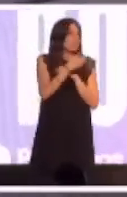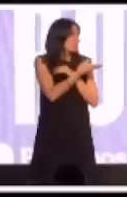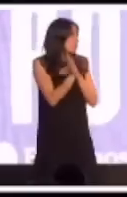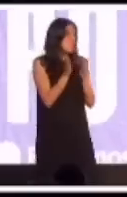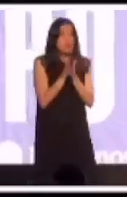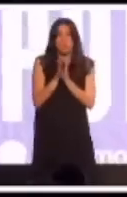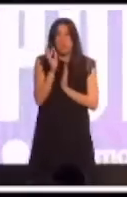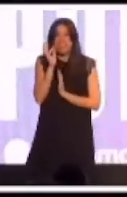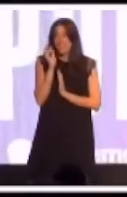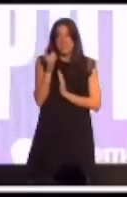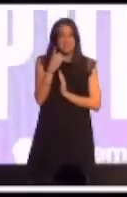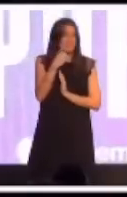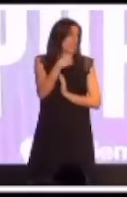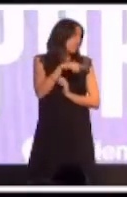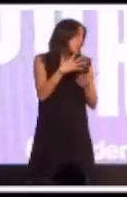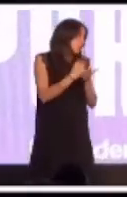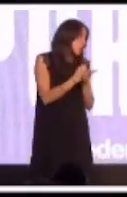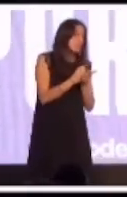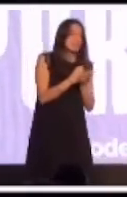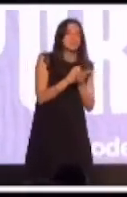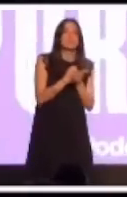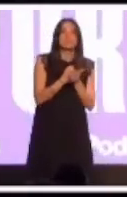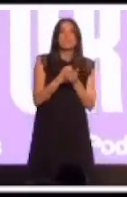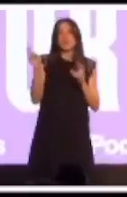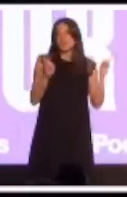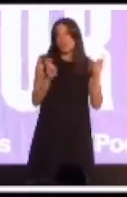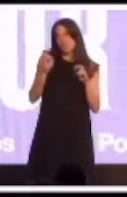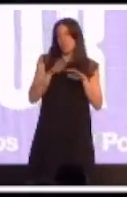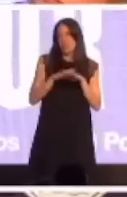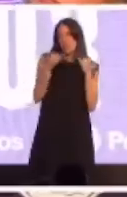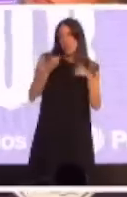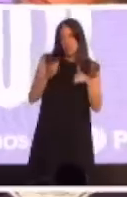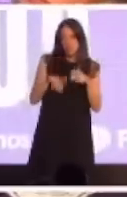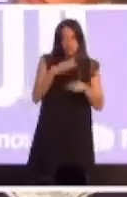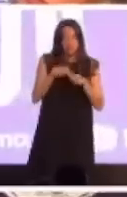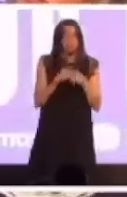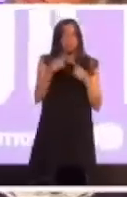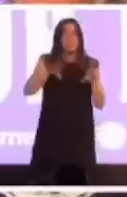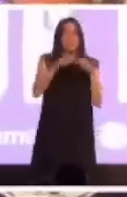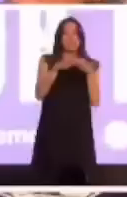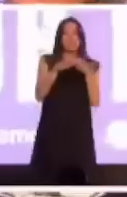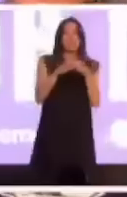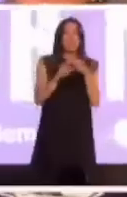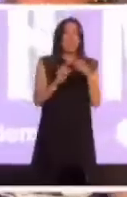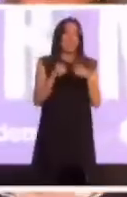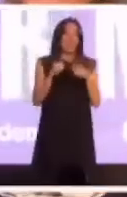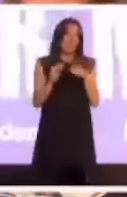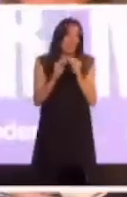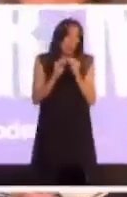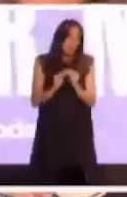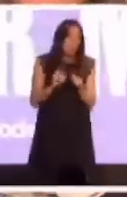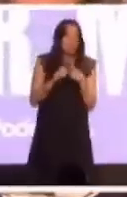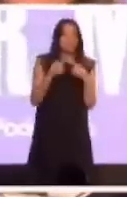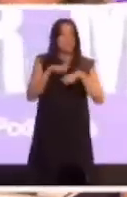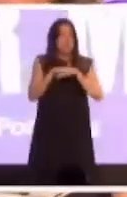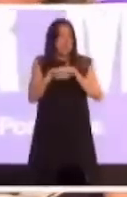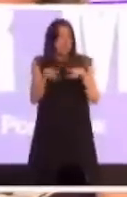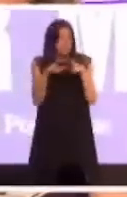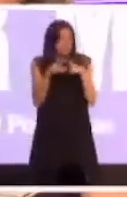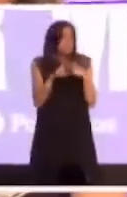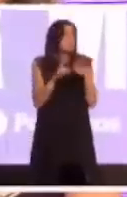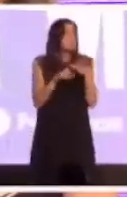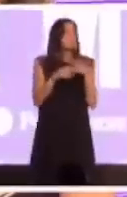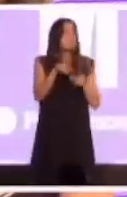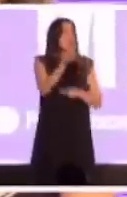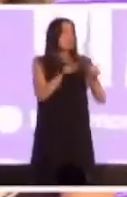que habéis hecho posible este acto a los equipos de producción de redes a todas las que